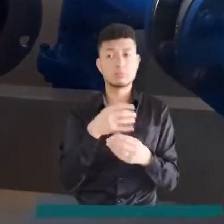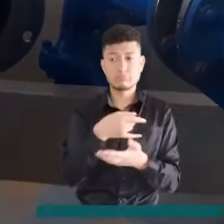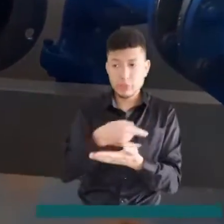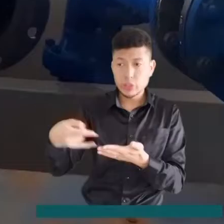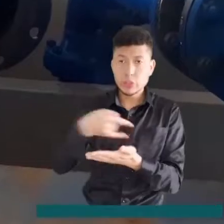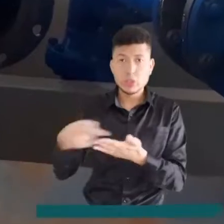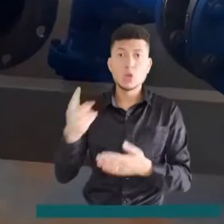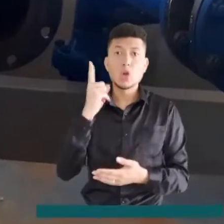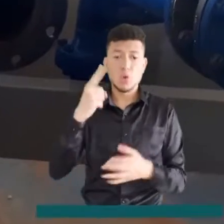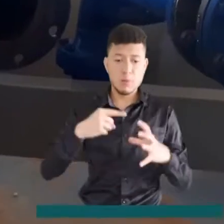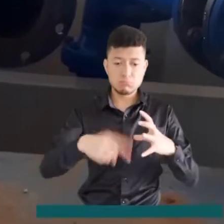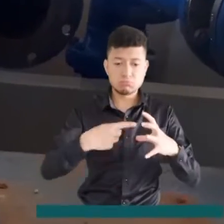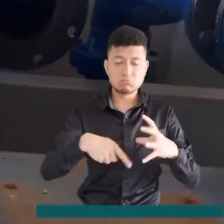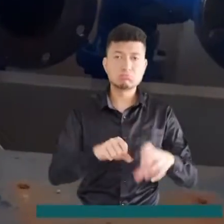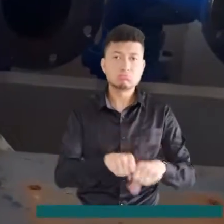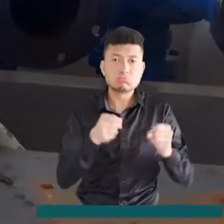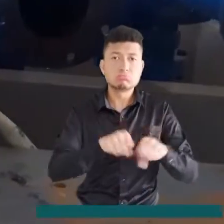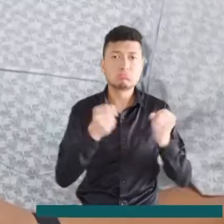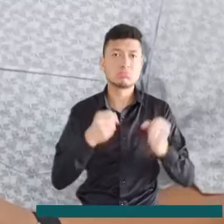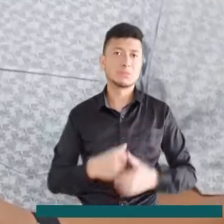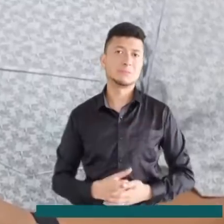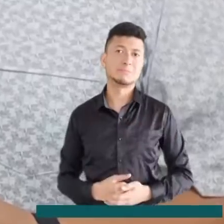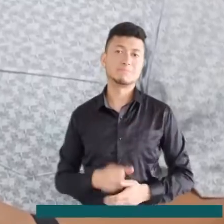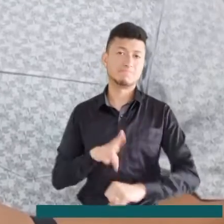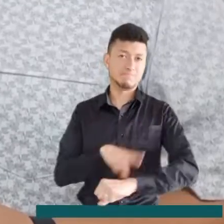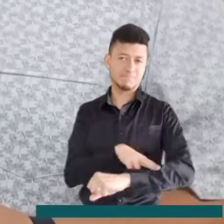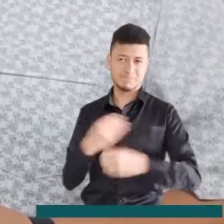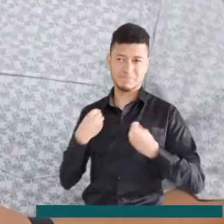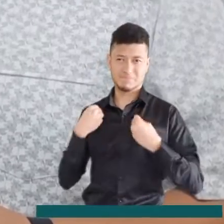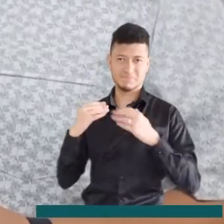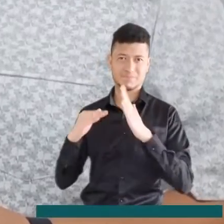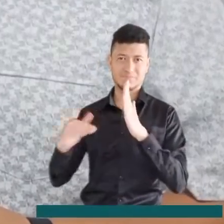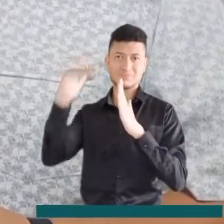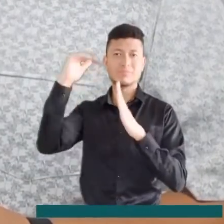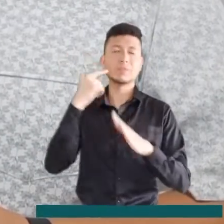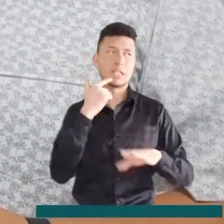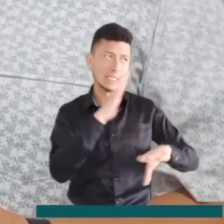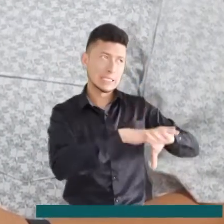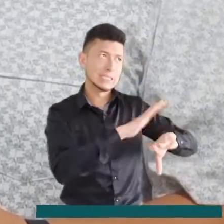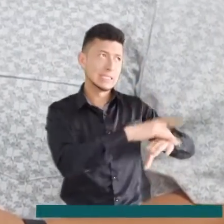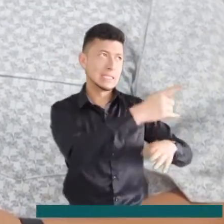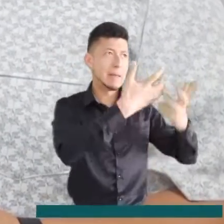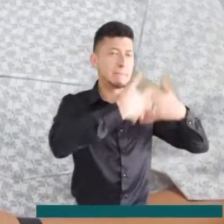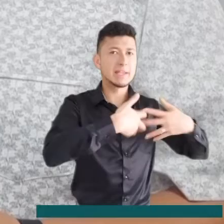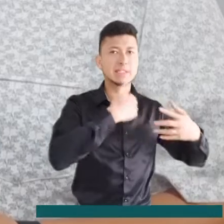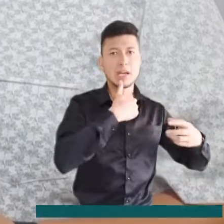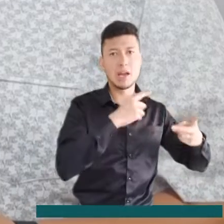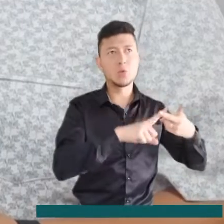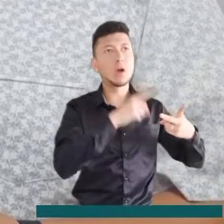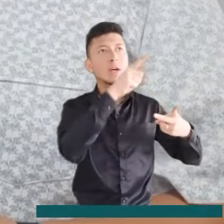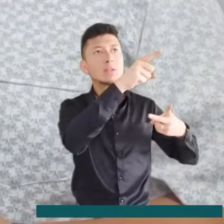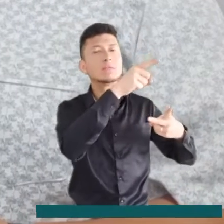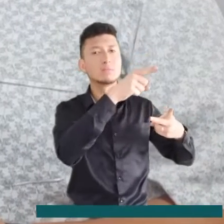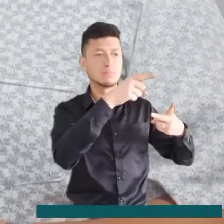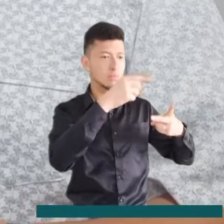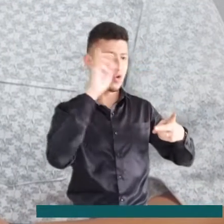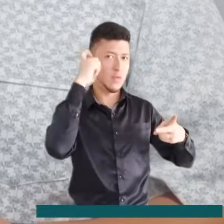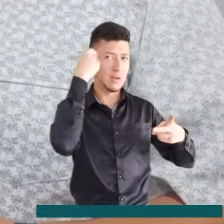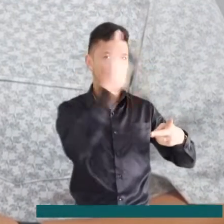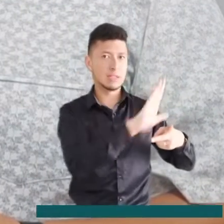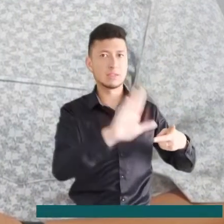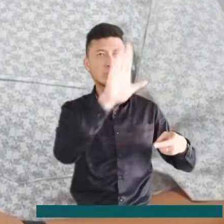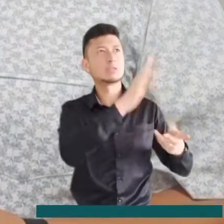porque están fallando las bombas. Delegados de los residentes del sector hicieron un llamado a la gobernación y a la empresa de acueducto para